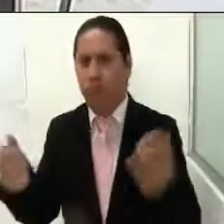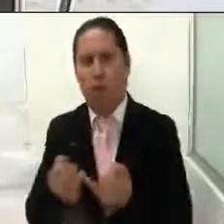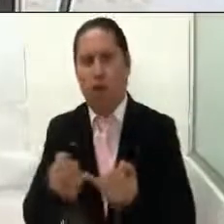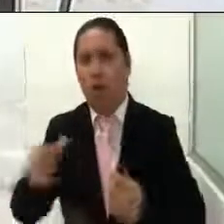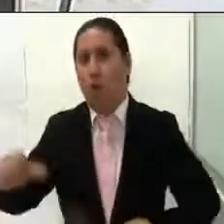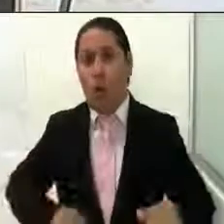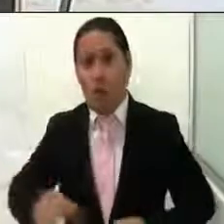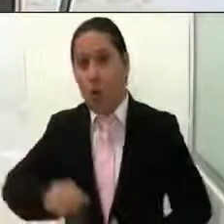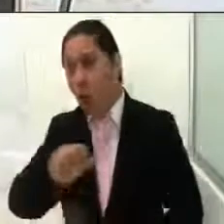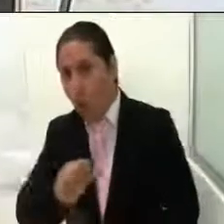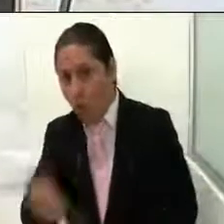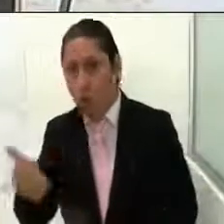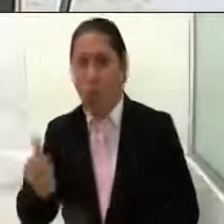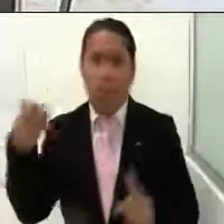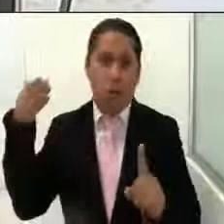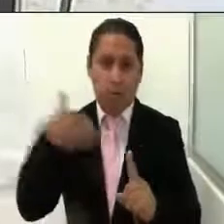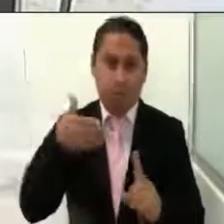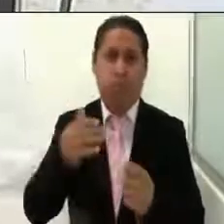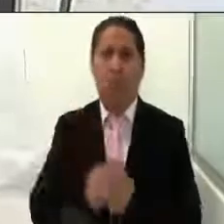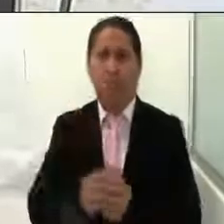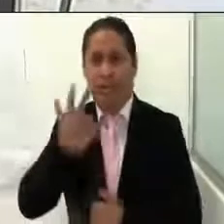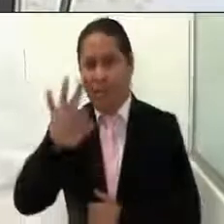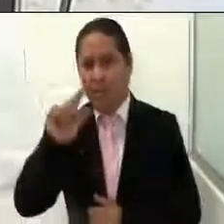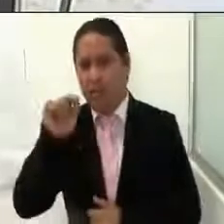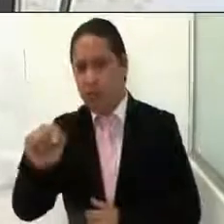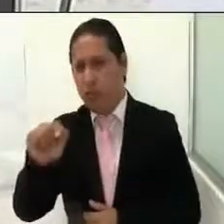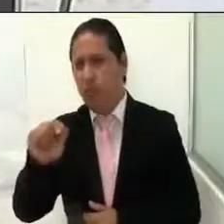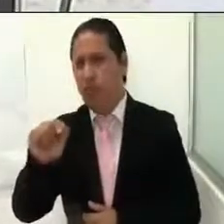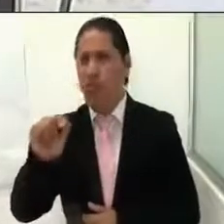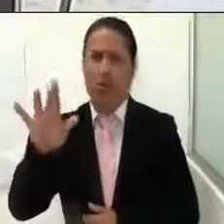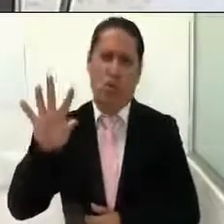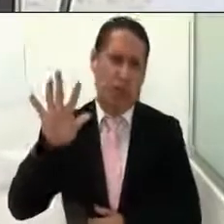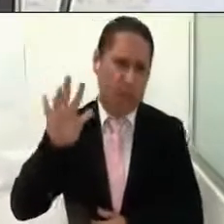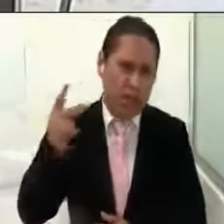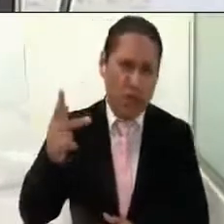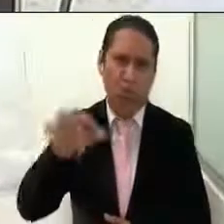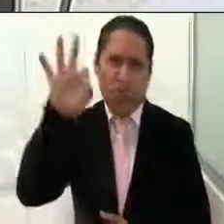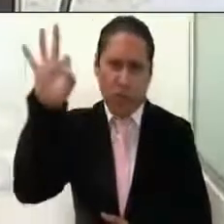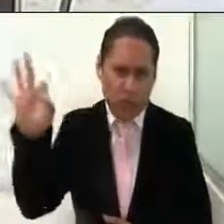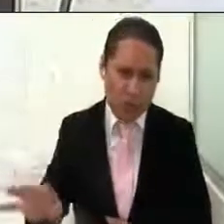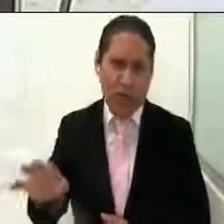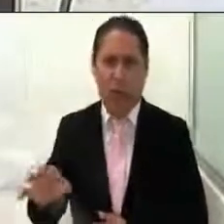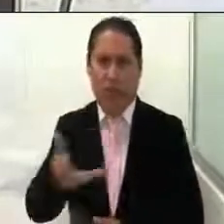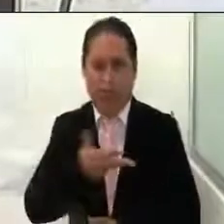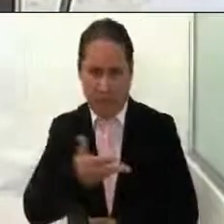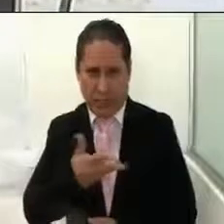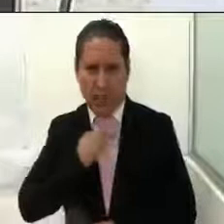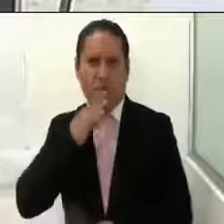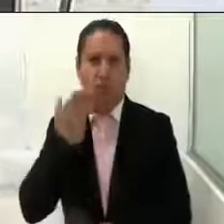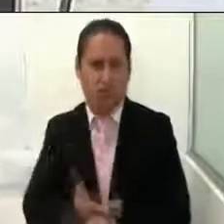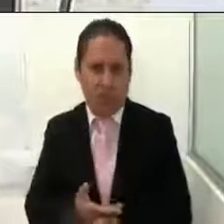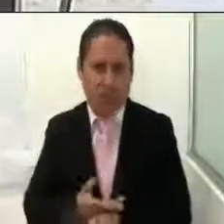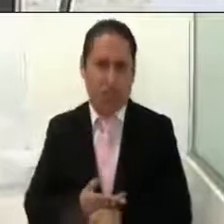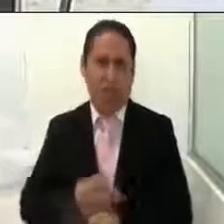que supera la meta anual en un 3.58 por ciento y representa el 80 y 2.08 por ciento